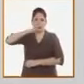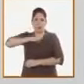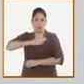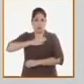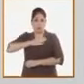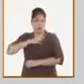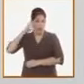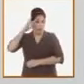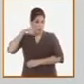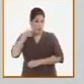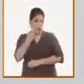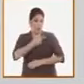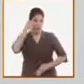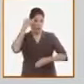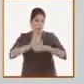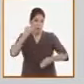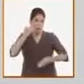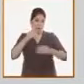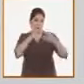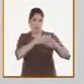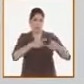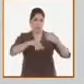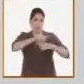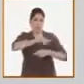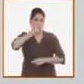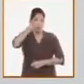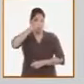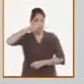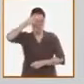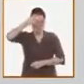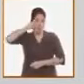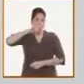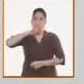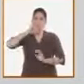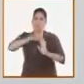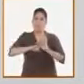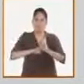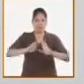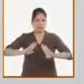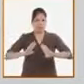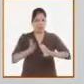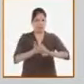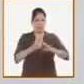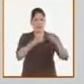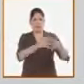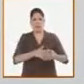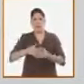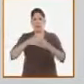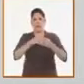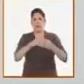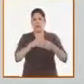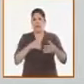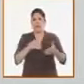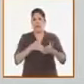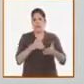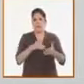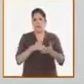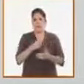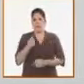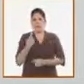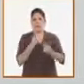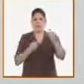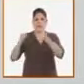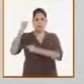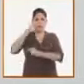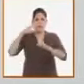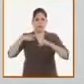gracioso no no que no no que no que lo que hacemos no funciona no